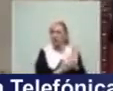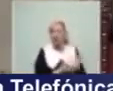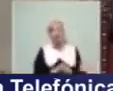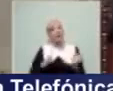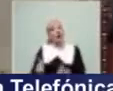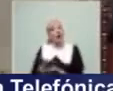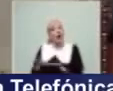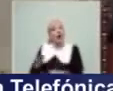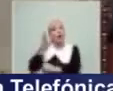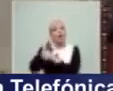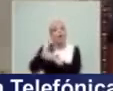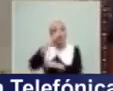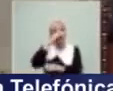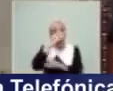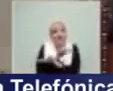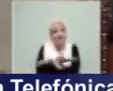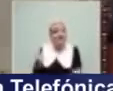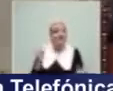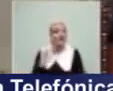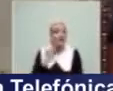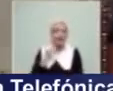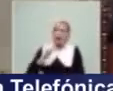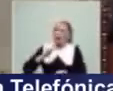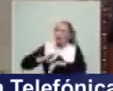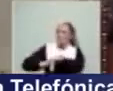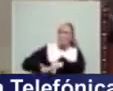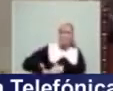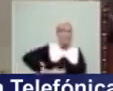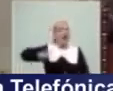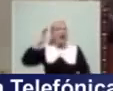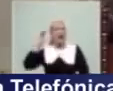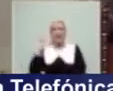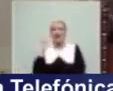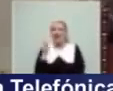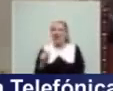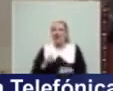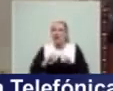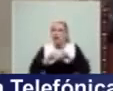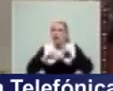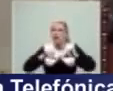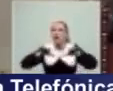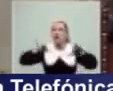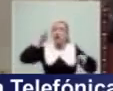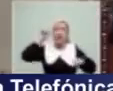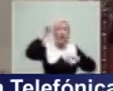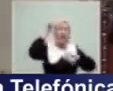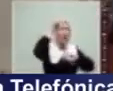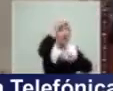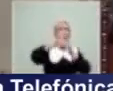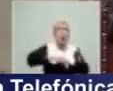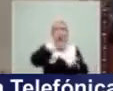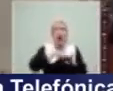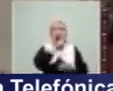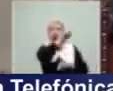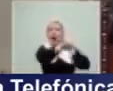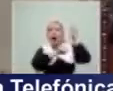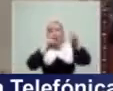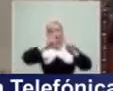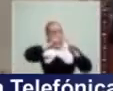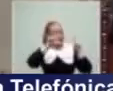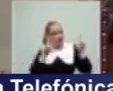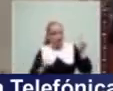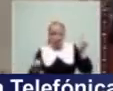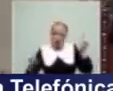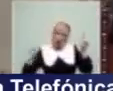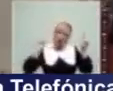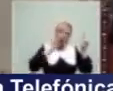resuelto con absoluta independencia y autonomía. Y ahí están nuestras sentencias desde el punto de vista de la